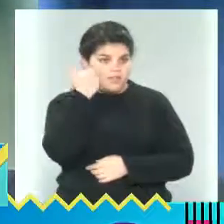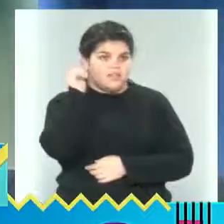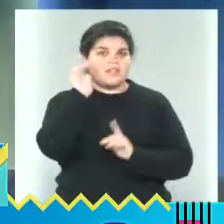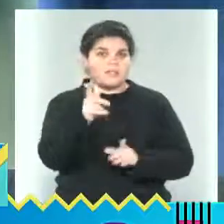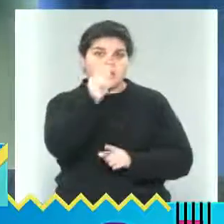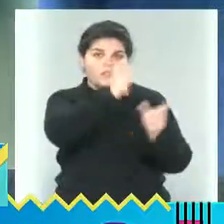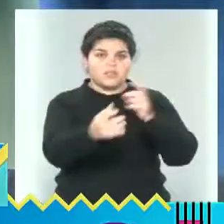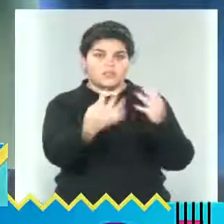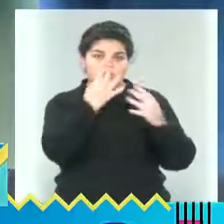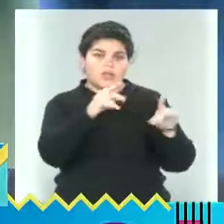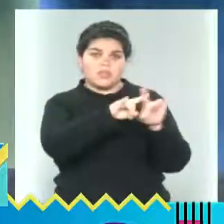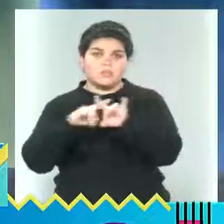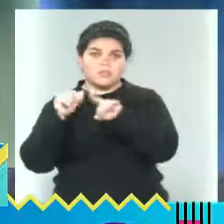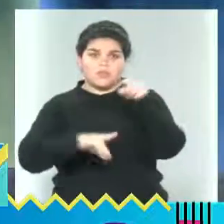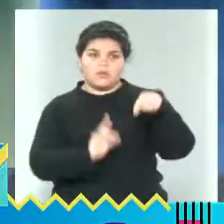que están del otro lado a través de